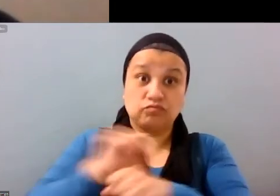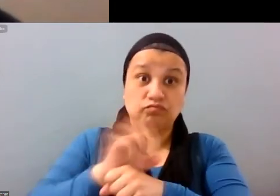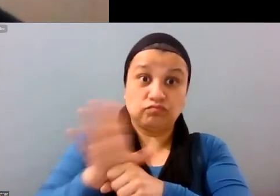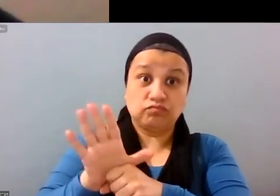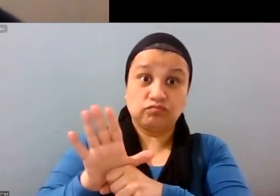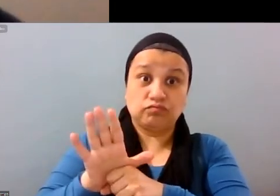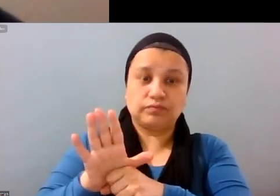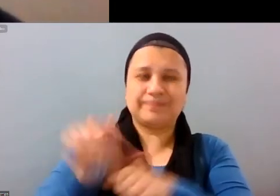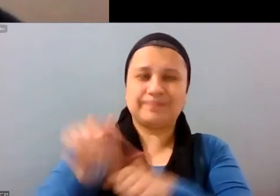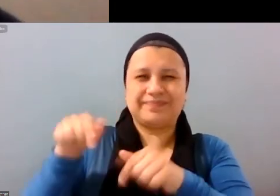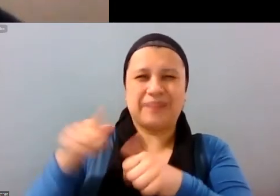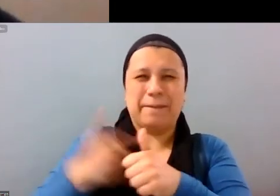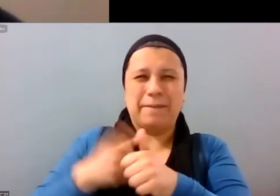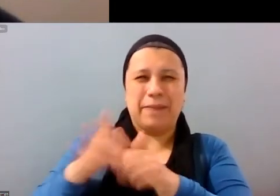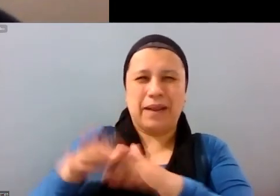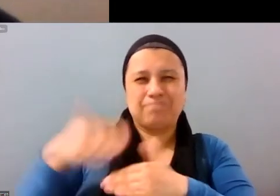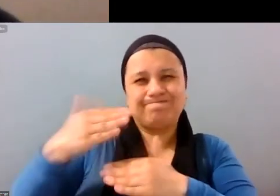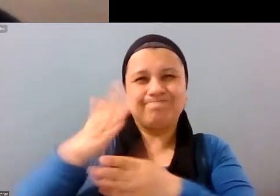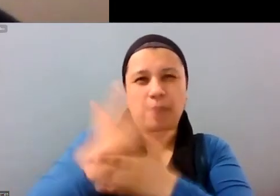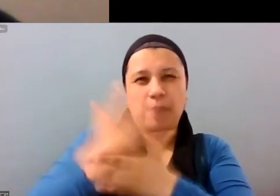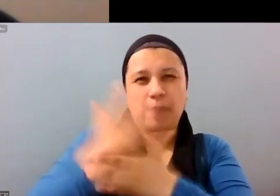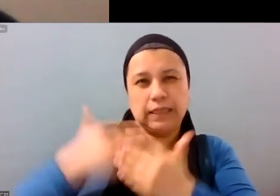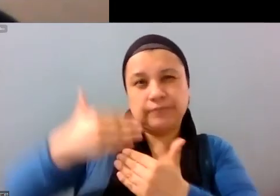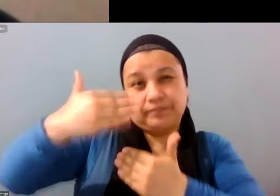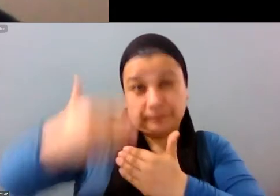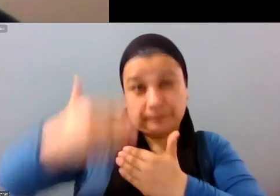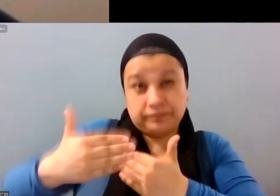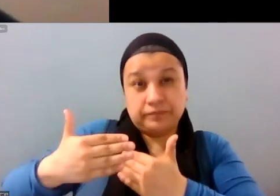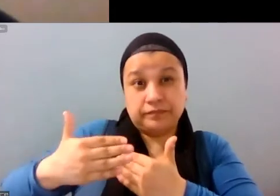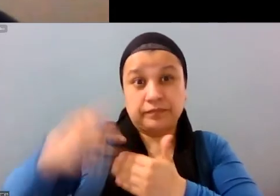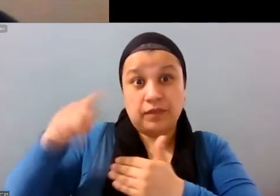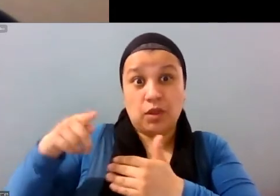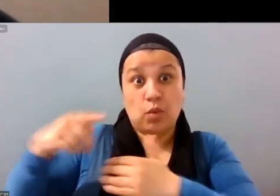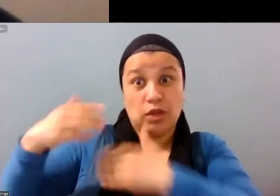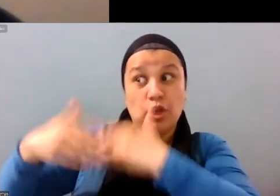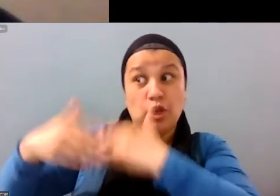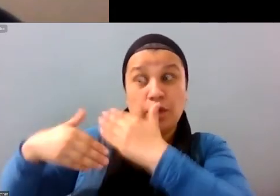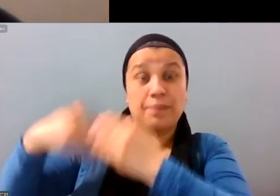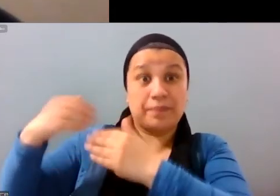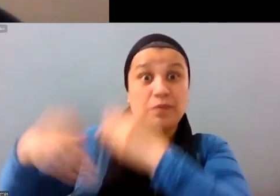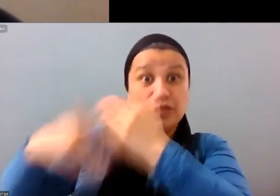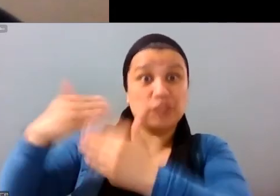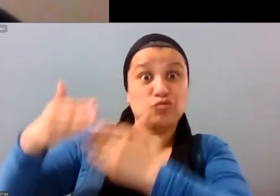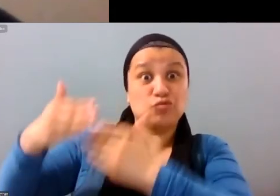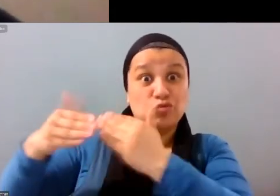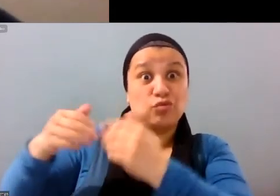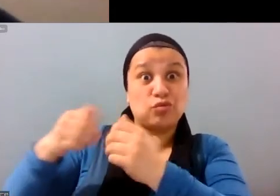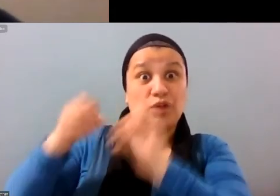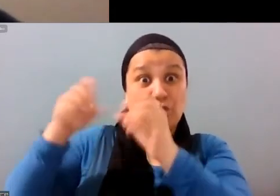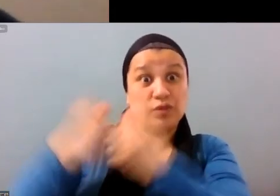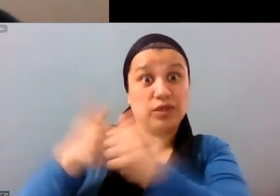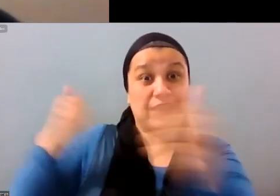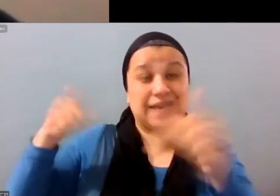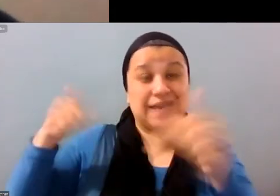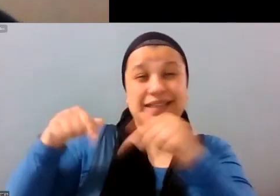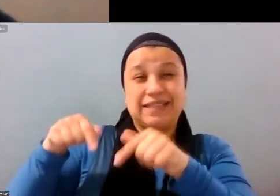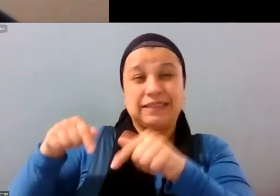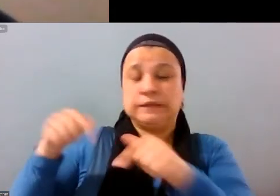primera parte perdón del proceso educativo que se dio a distancia fue un caos